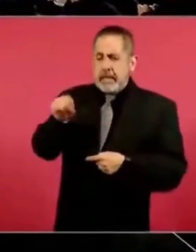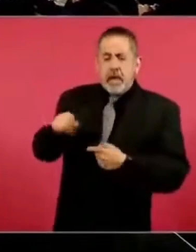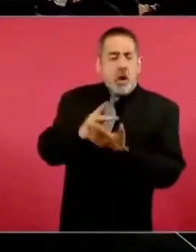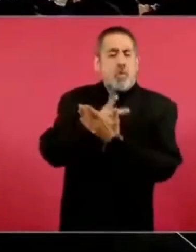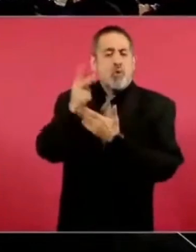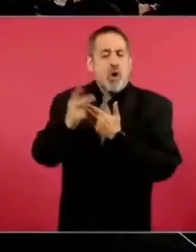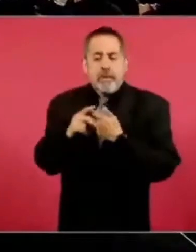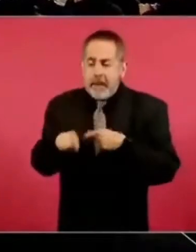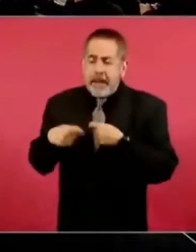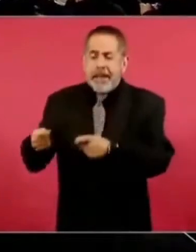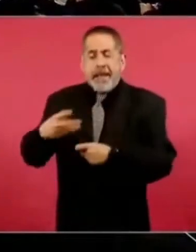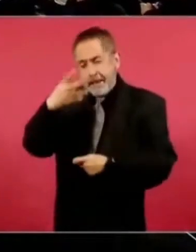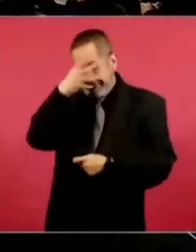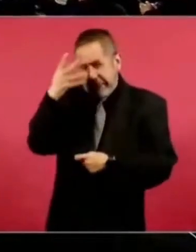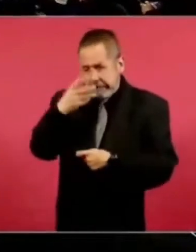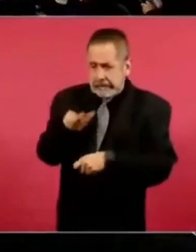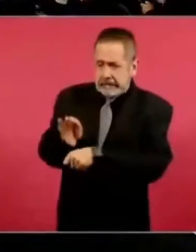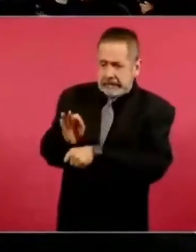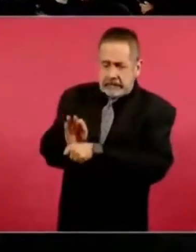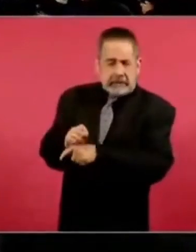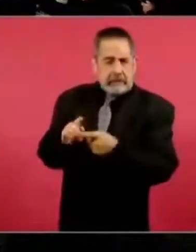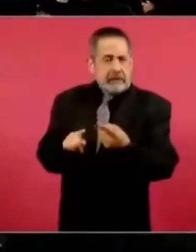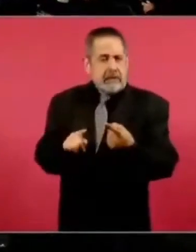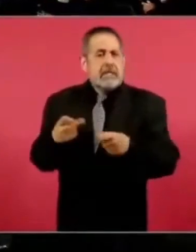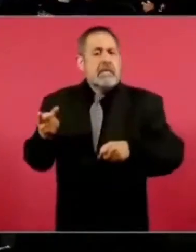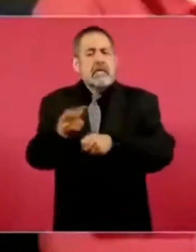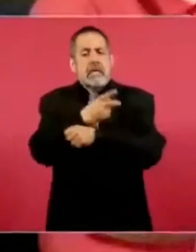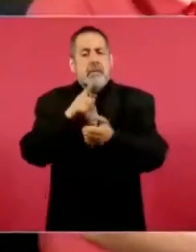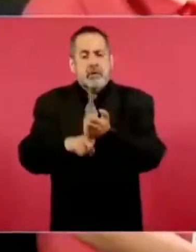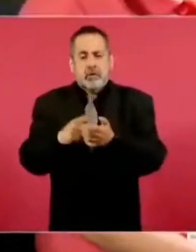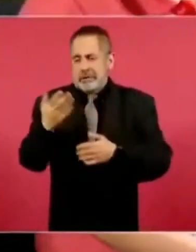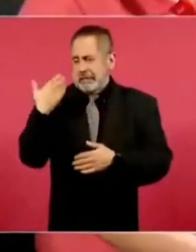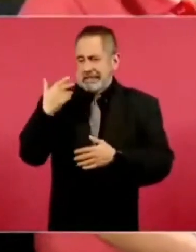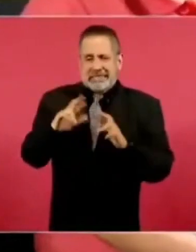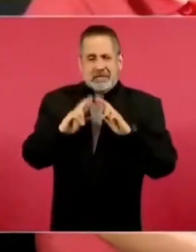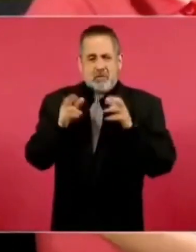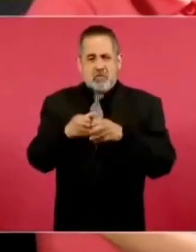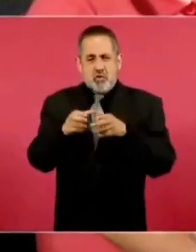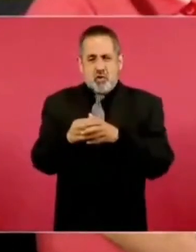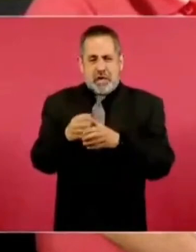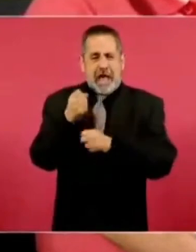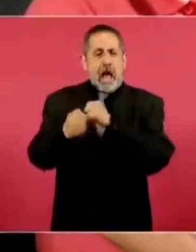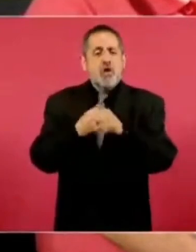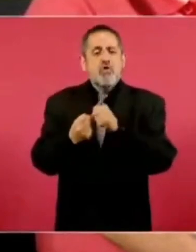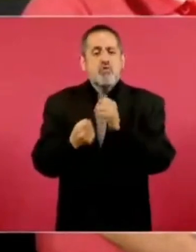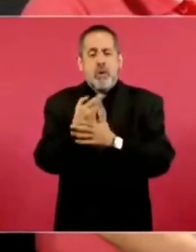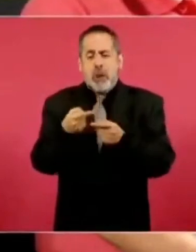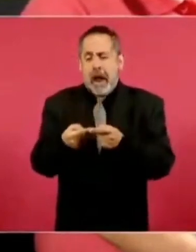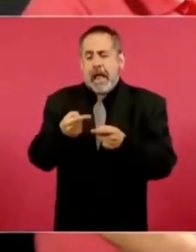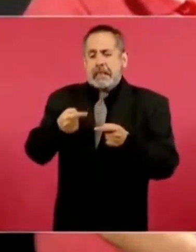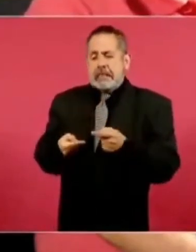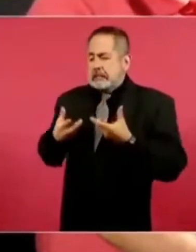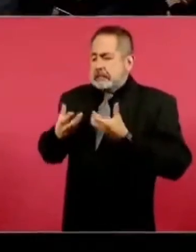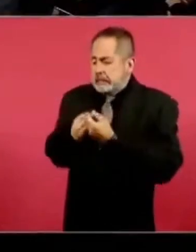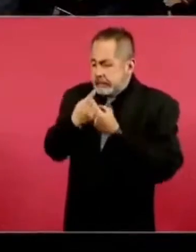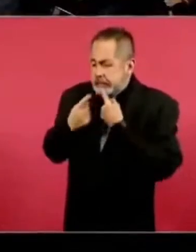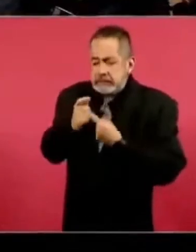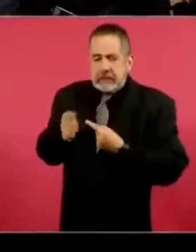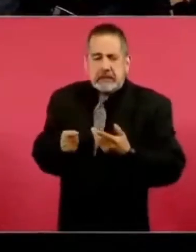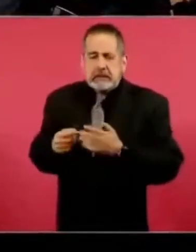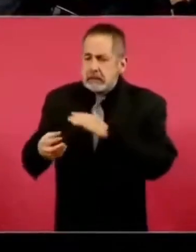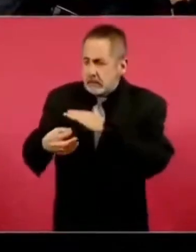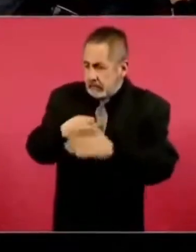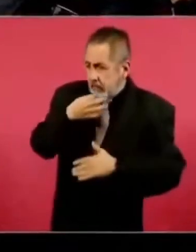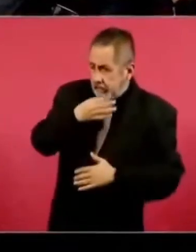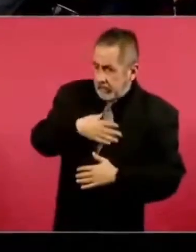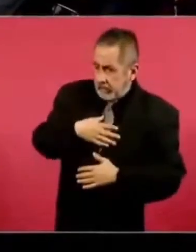de visas y si le informaron de lo que trabajaron en esta reunión previa a Año Nuevo las secretarias, por favor. Sí, sí me informaron